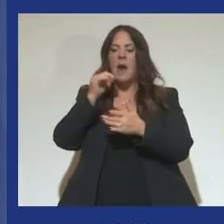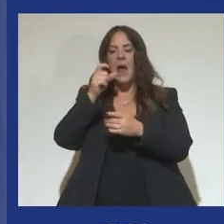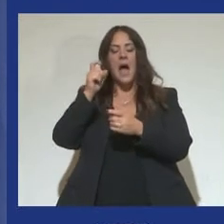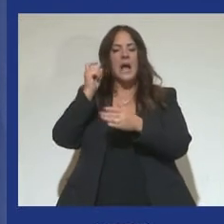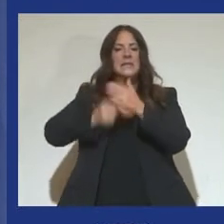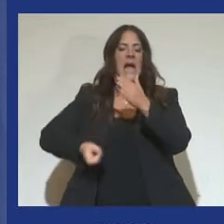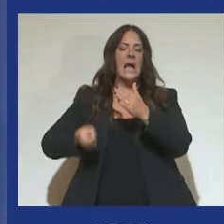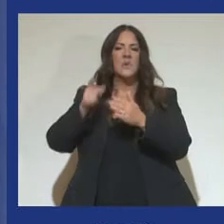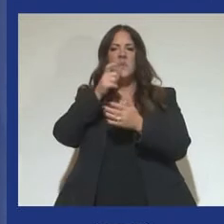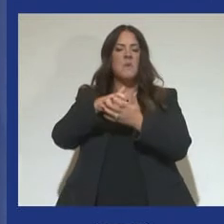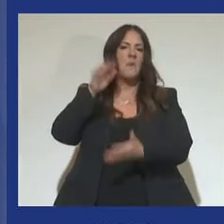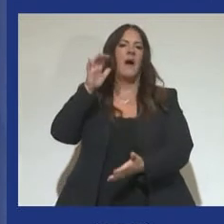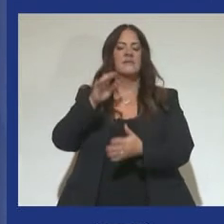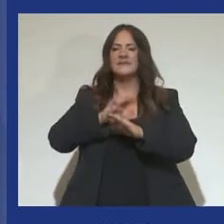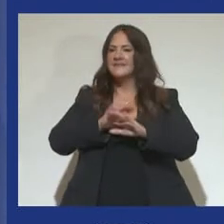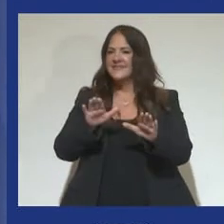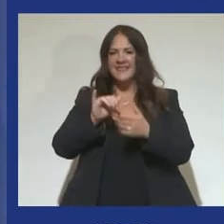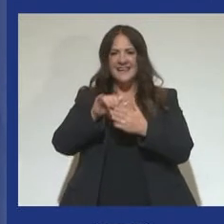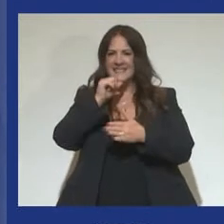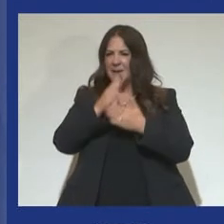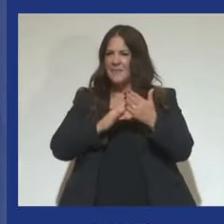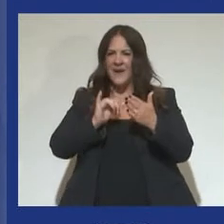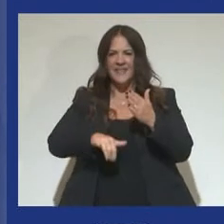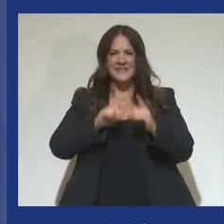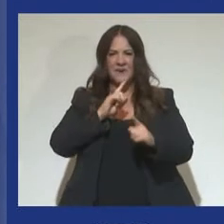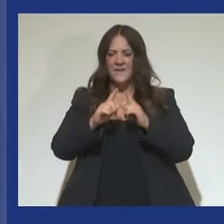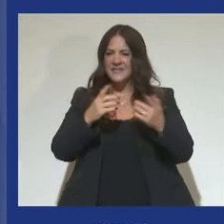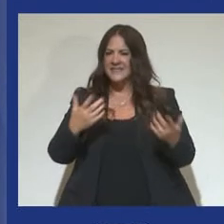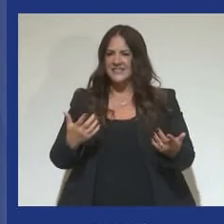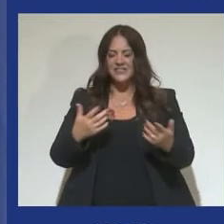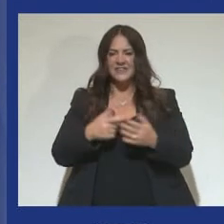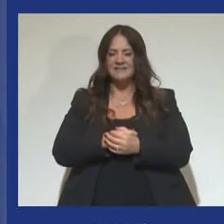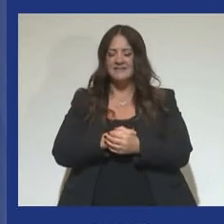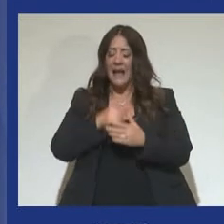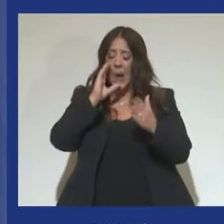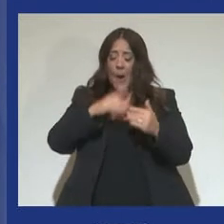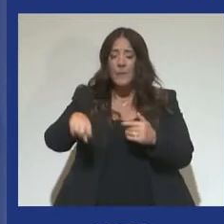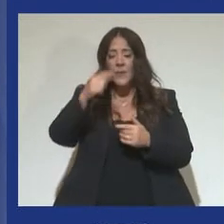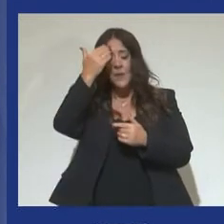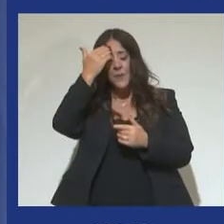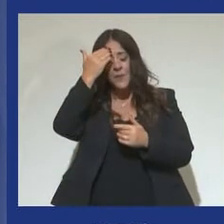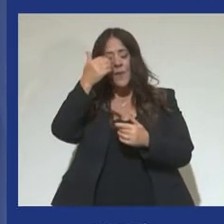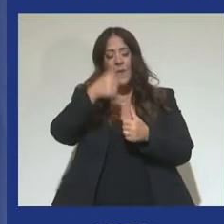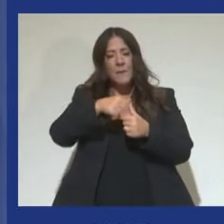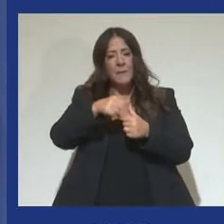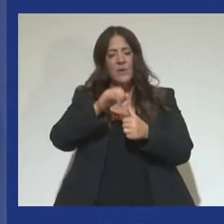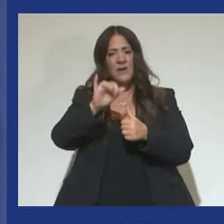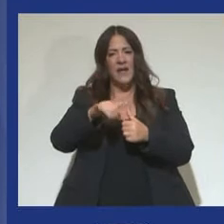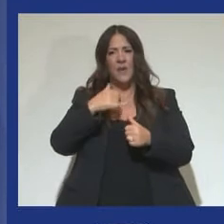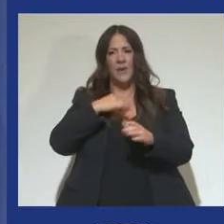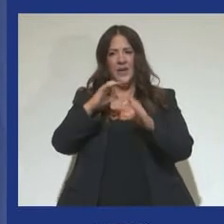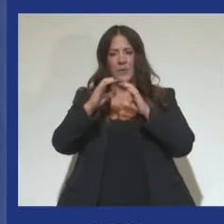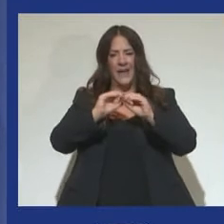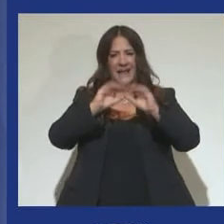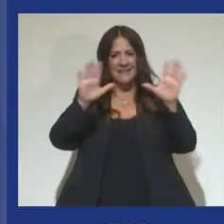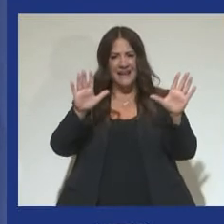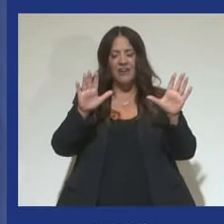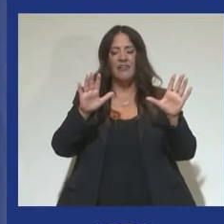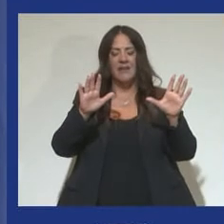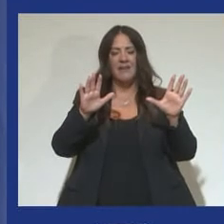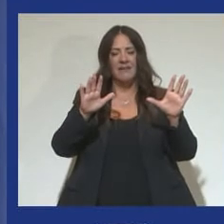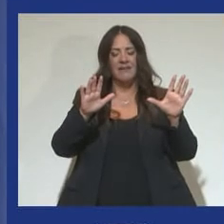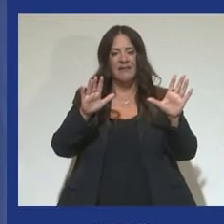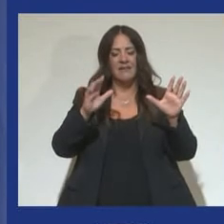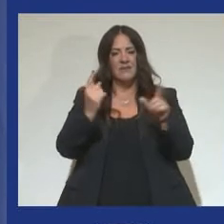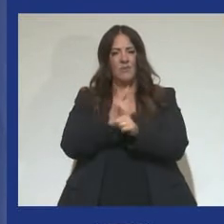riqueza en impuestos a grandes ingresos eso no es parte de la discusión yo sé que podamos comunicar eso a la